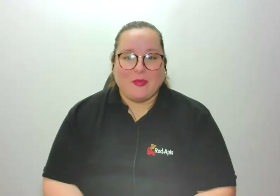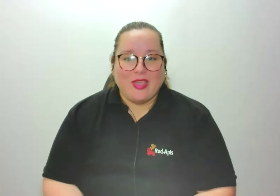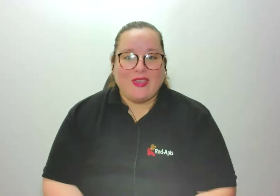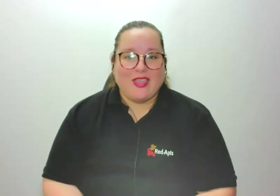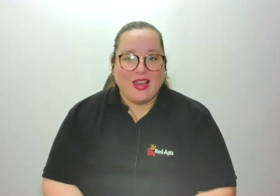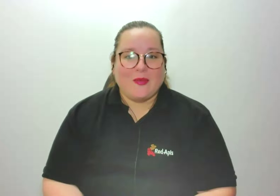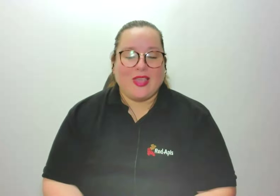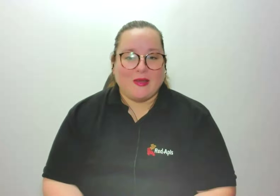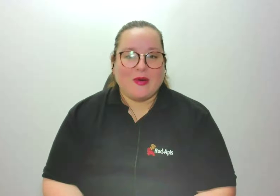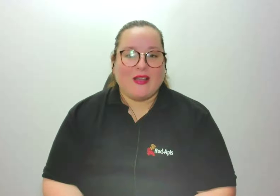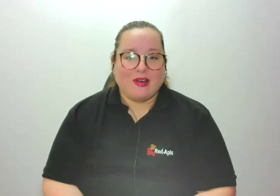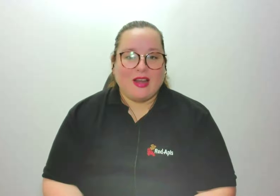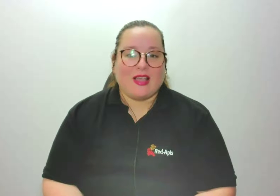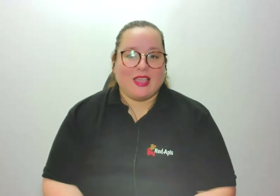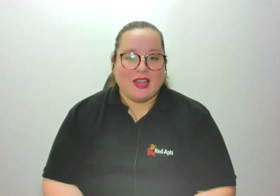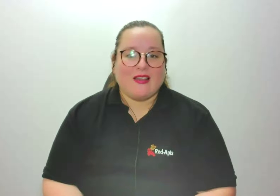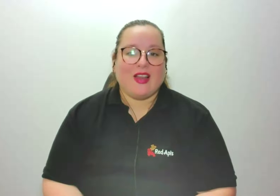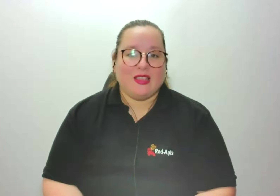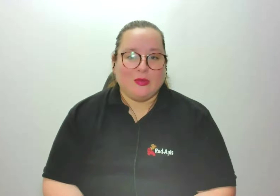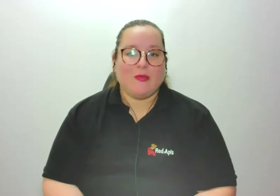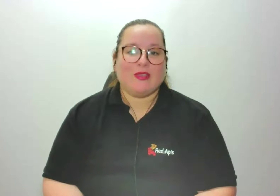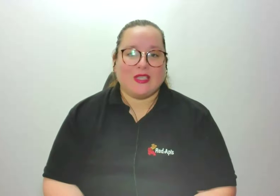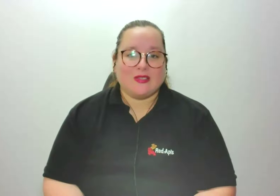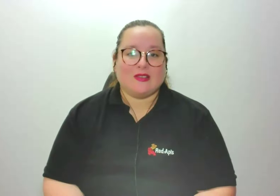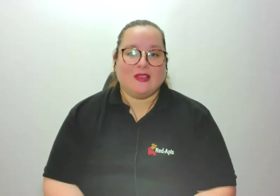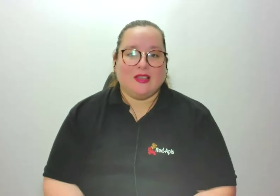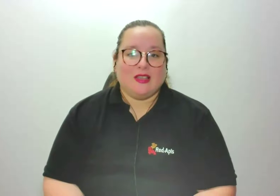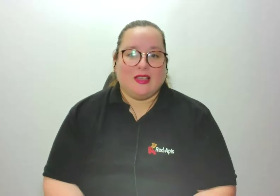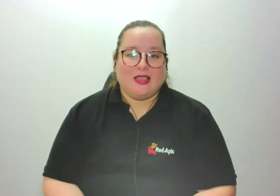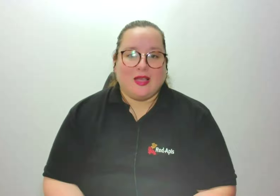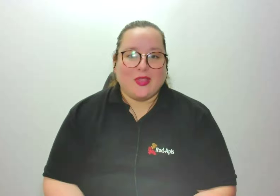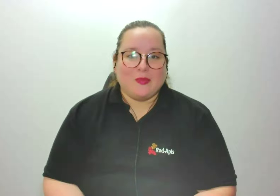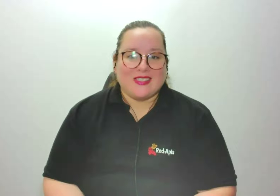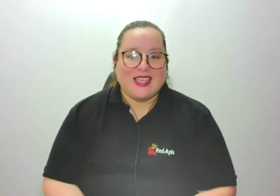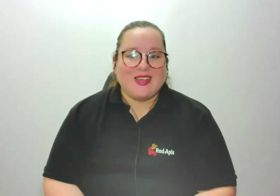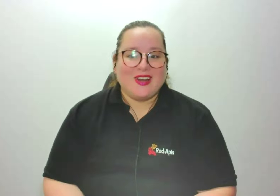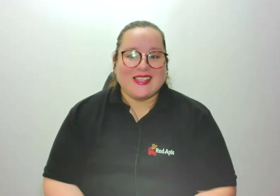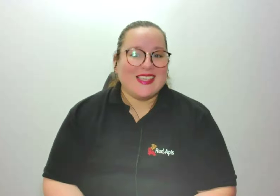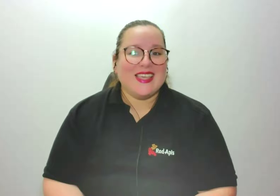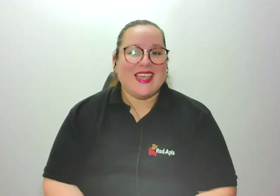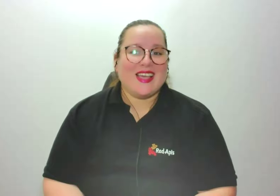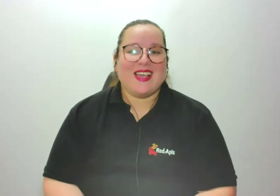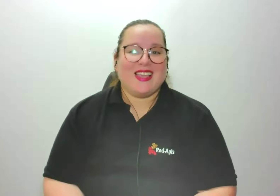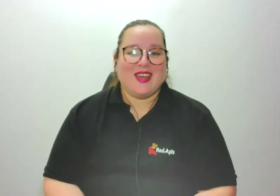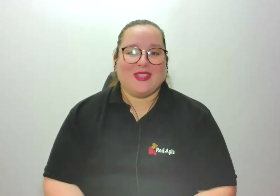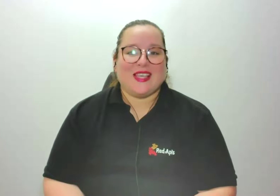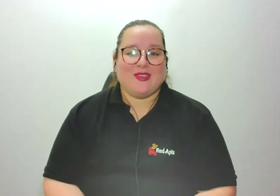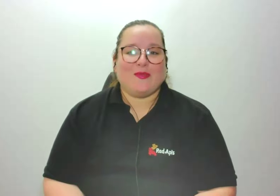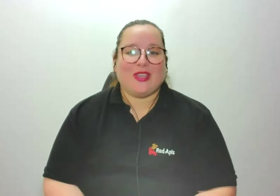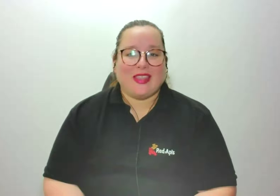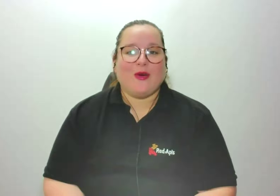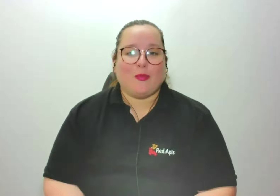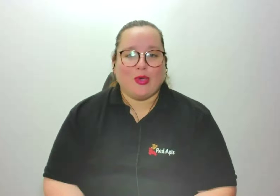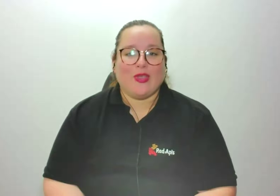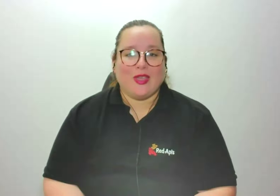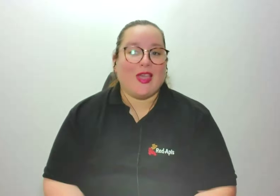Pero después vi que el lenguaje también era una barrera que generaba lentitud en el proceso. Y cuando empecé con las señas ya generé un desarrollo,